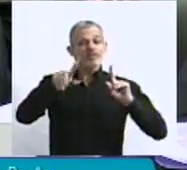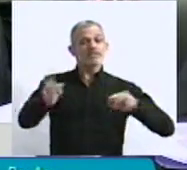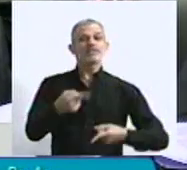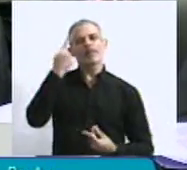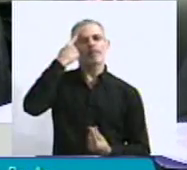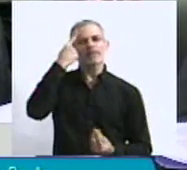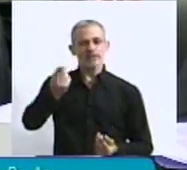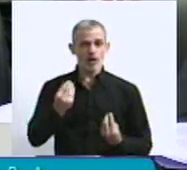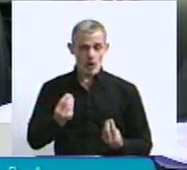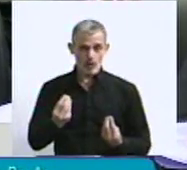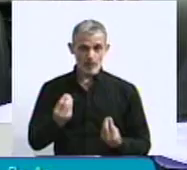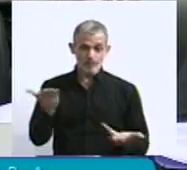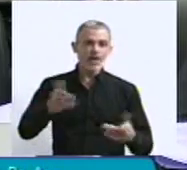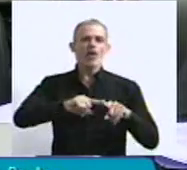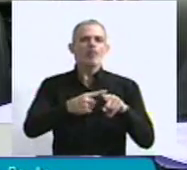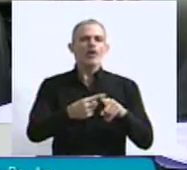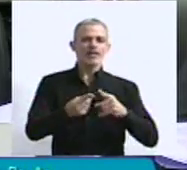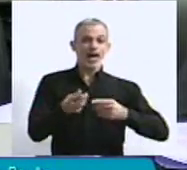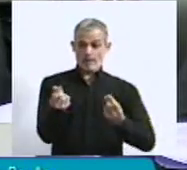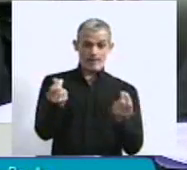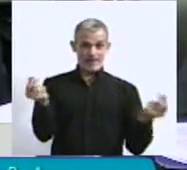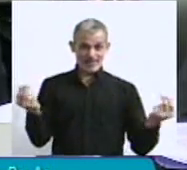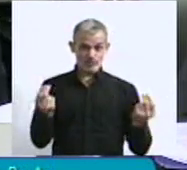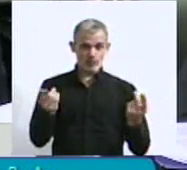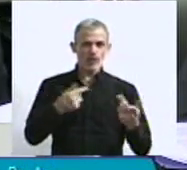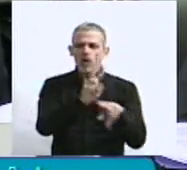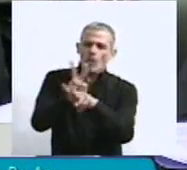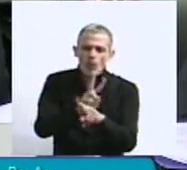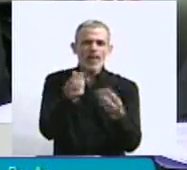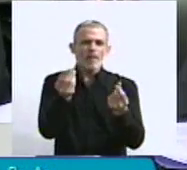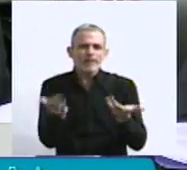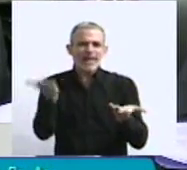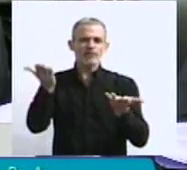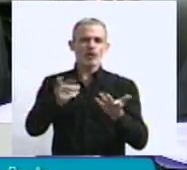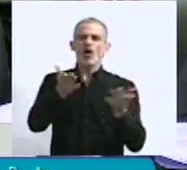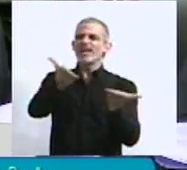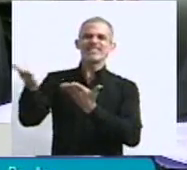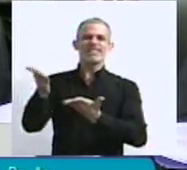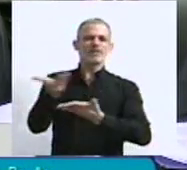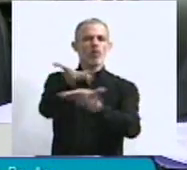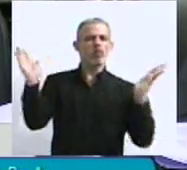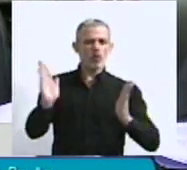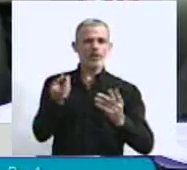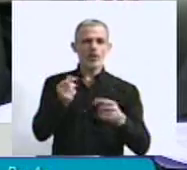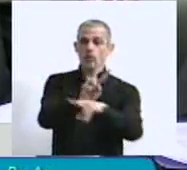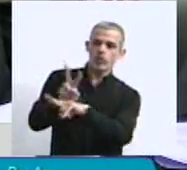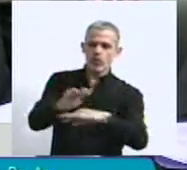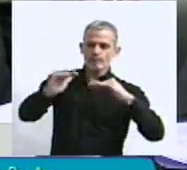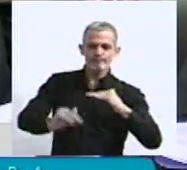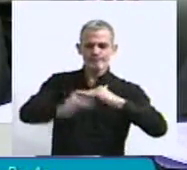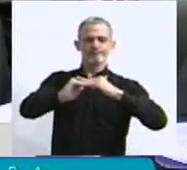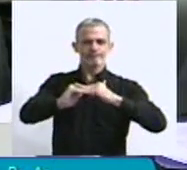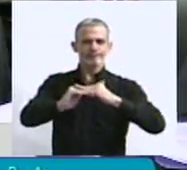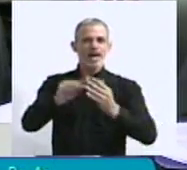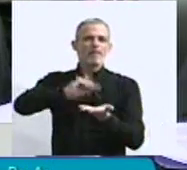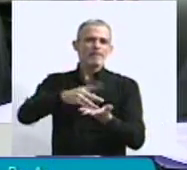también sostener que una política de precios, de contención de tarifas de los servicios públicos más esenciales, más una